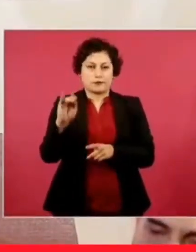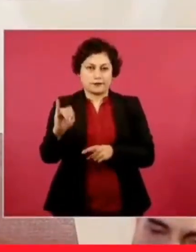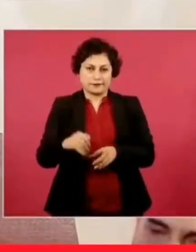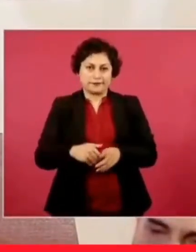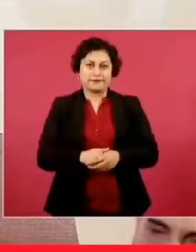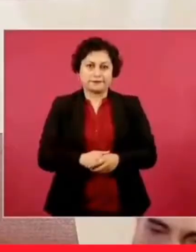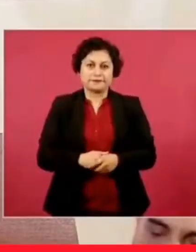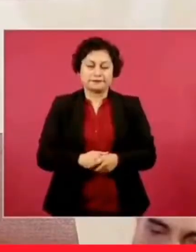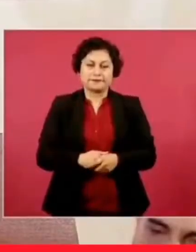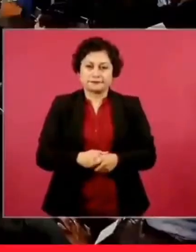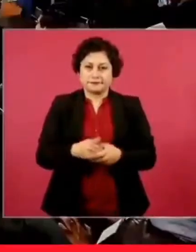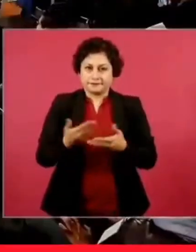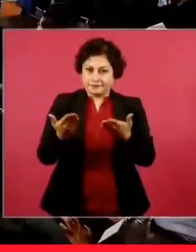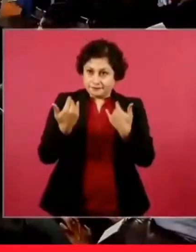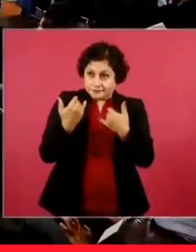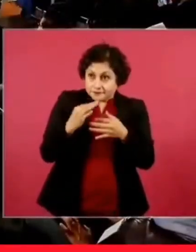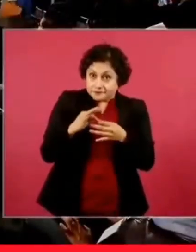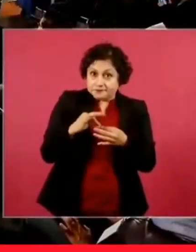que nos explique